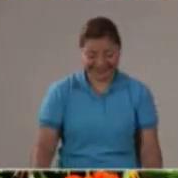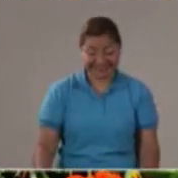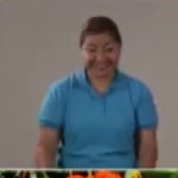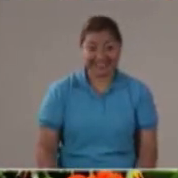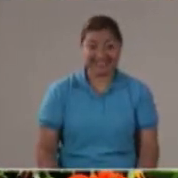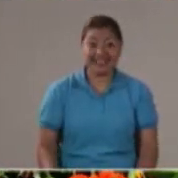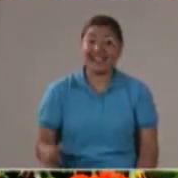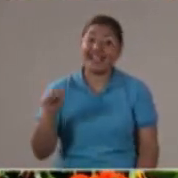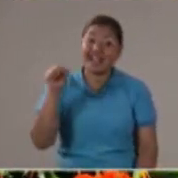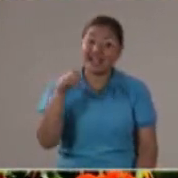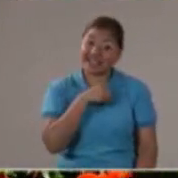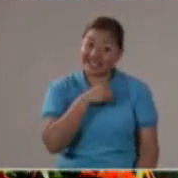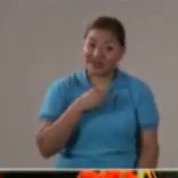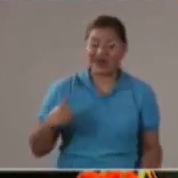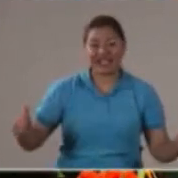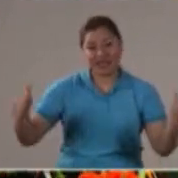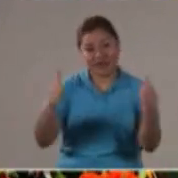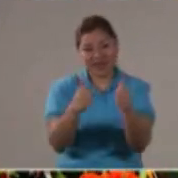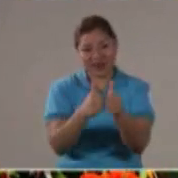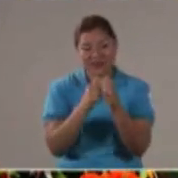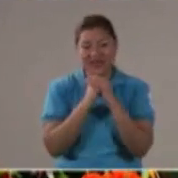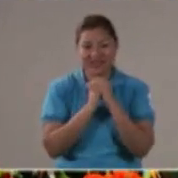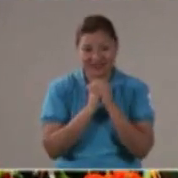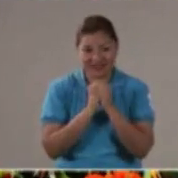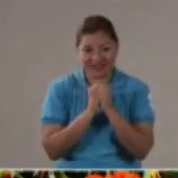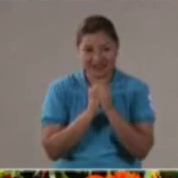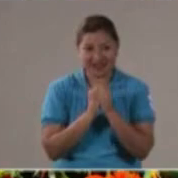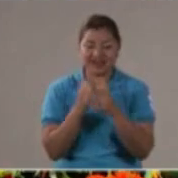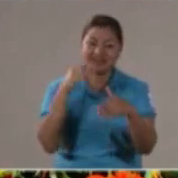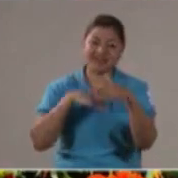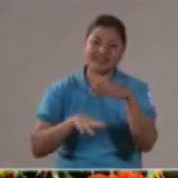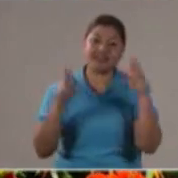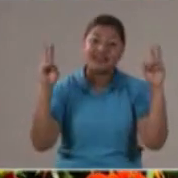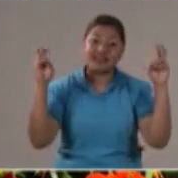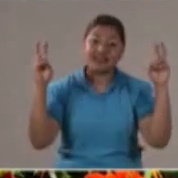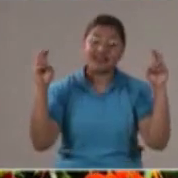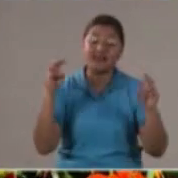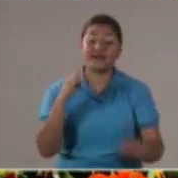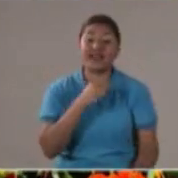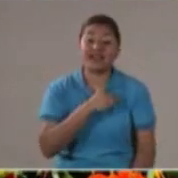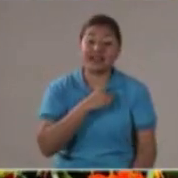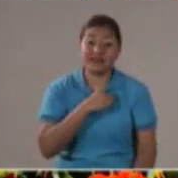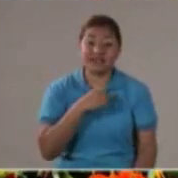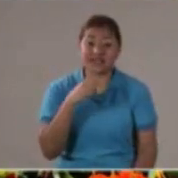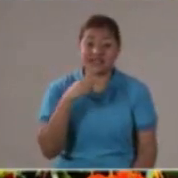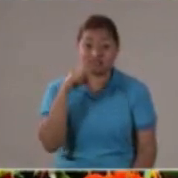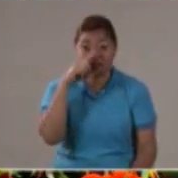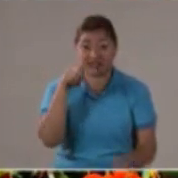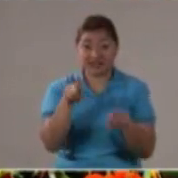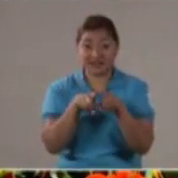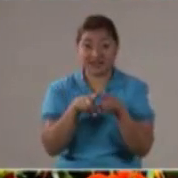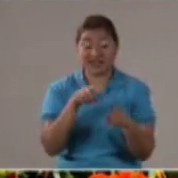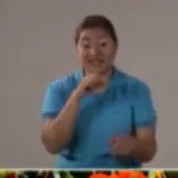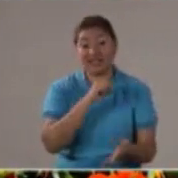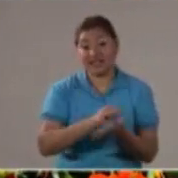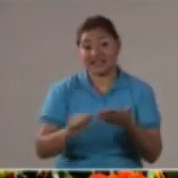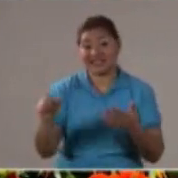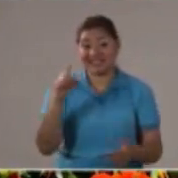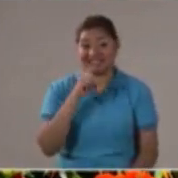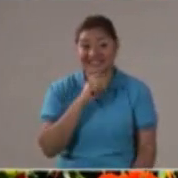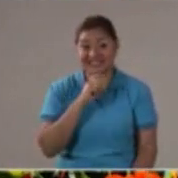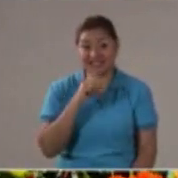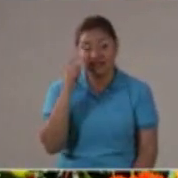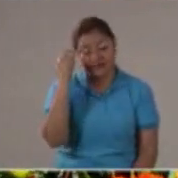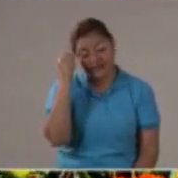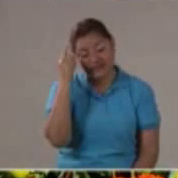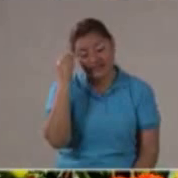Quiero hacer una oración y para poder entrar en el tema y en la administración de la Santa Cena, que hemos